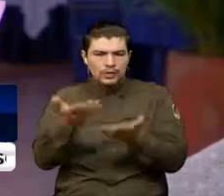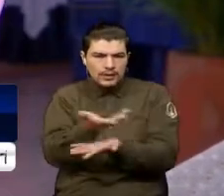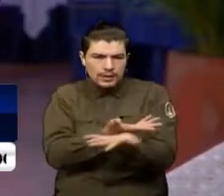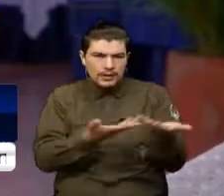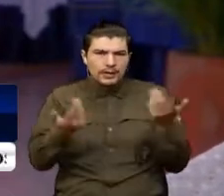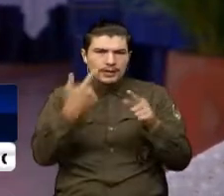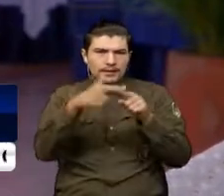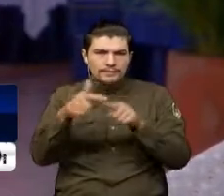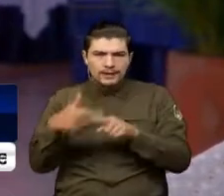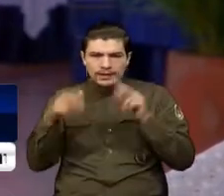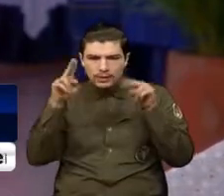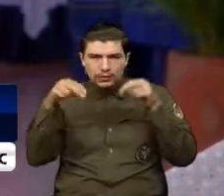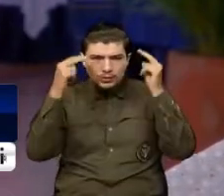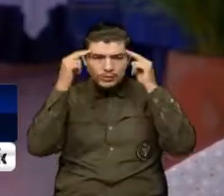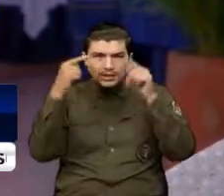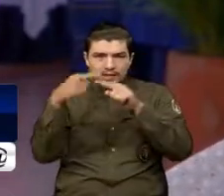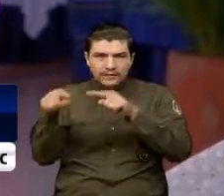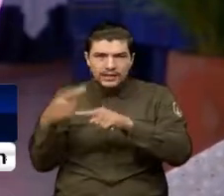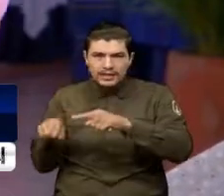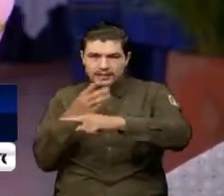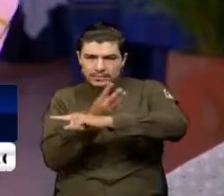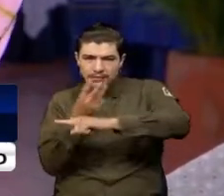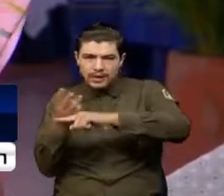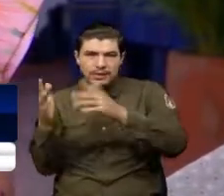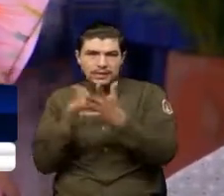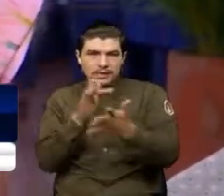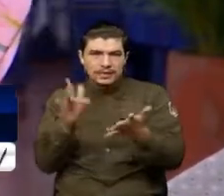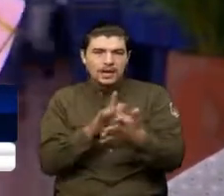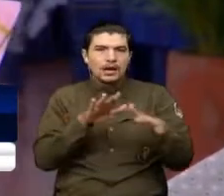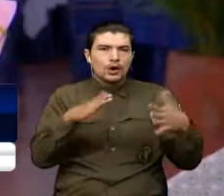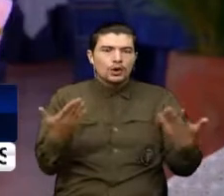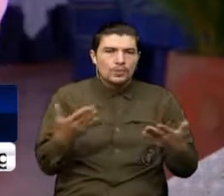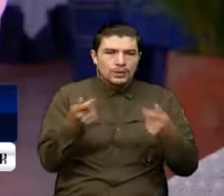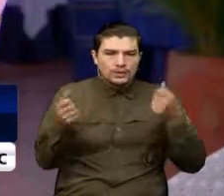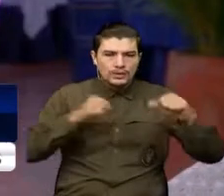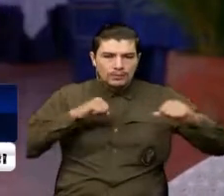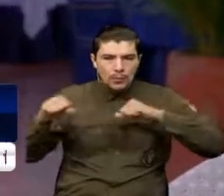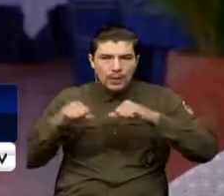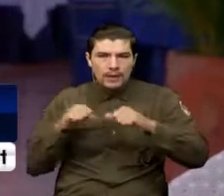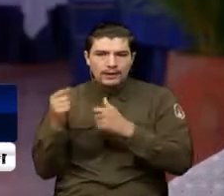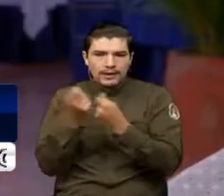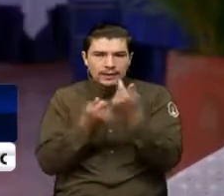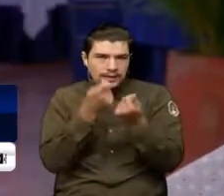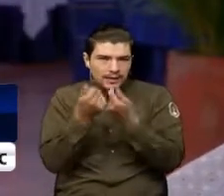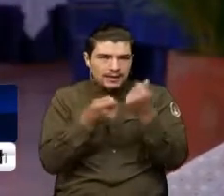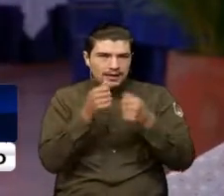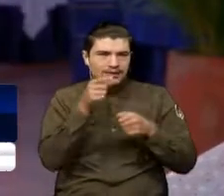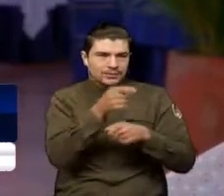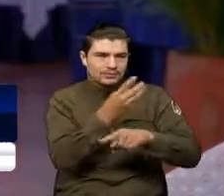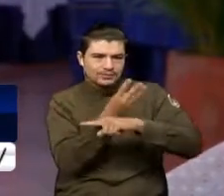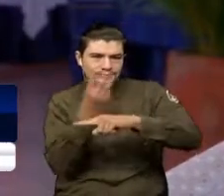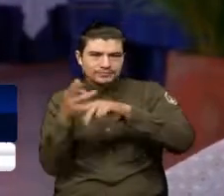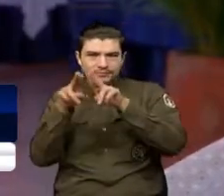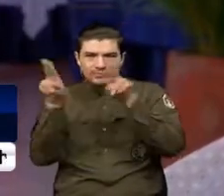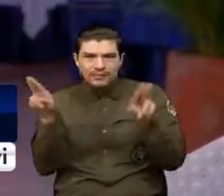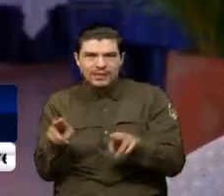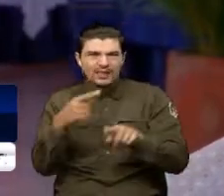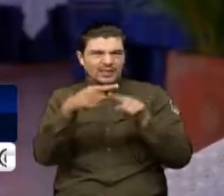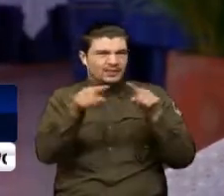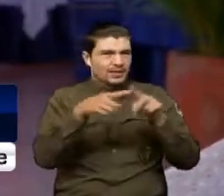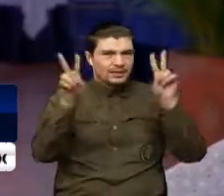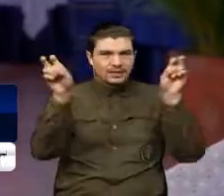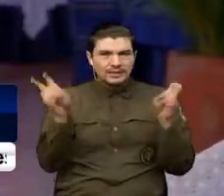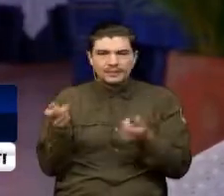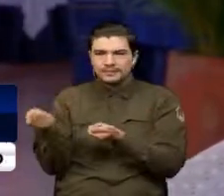digitales y cómo se mueve la economía a través estas plataformas digitales o sea diferentes temas